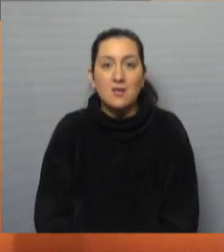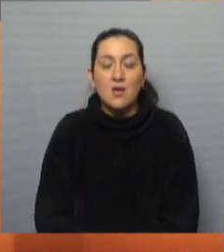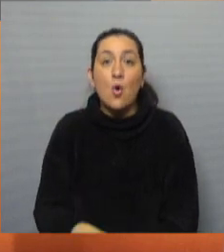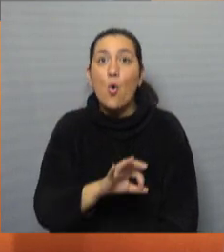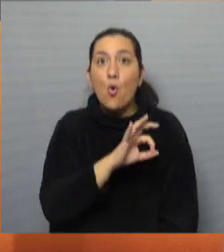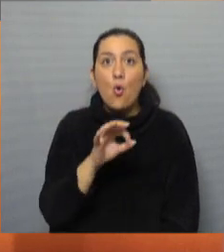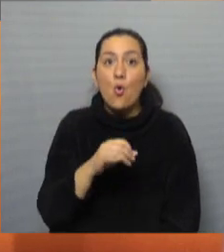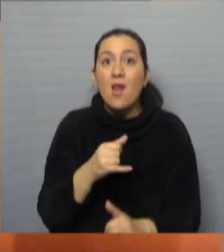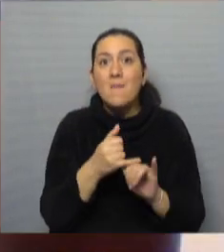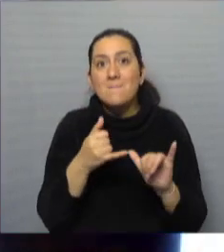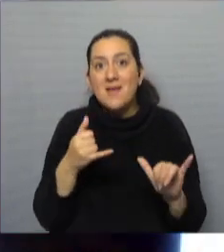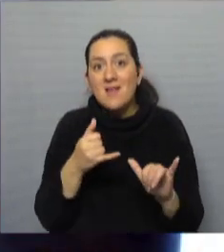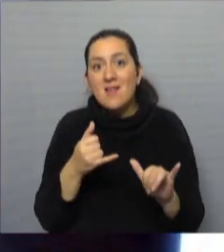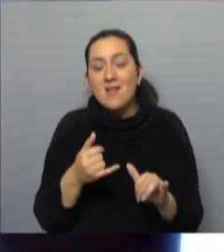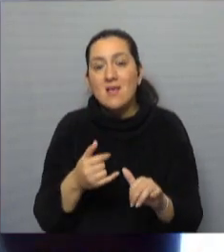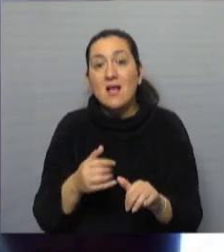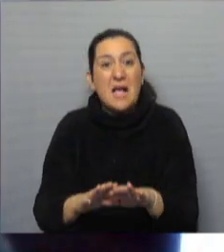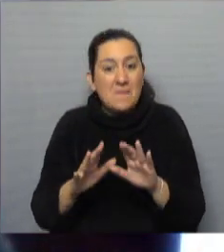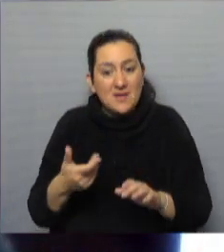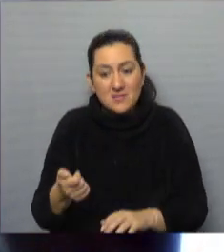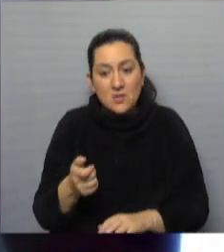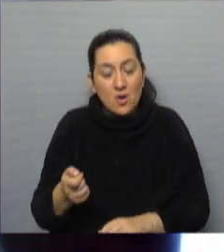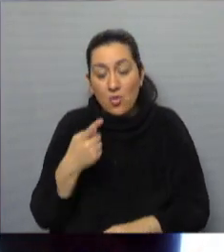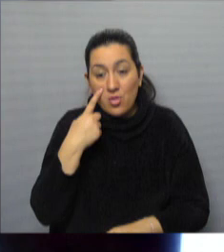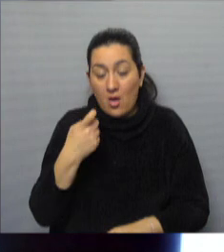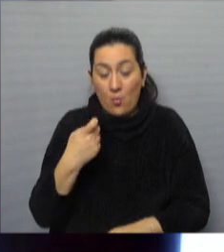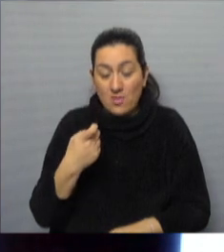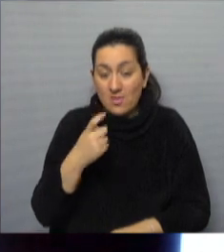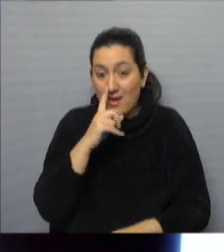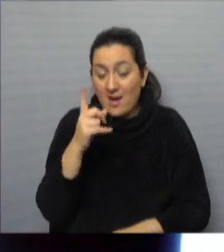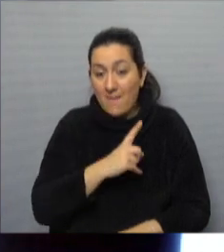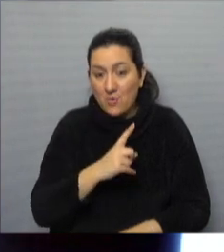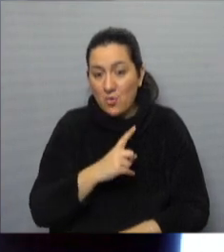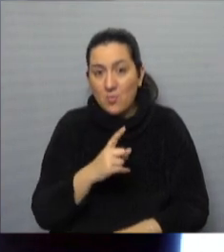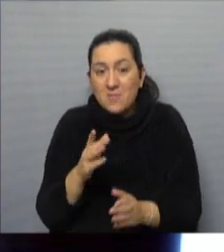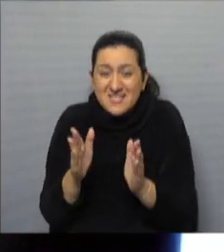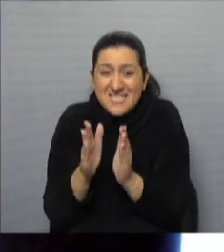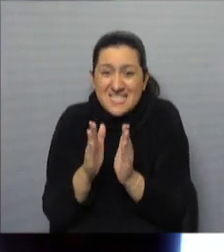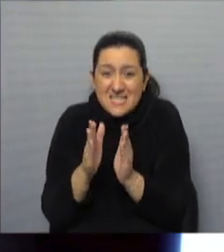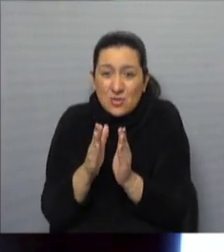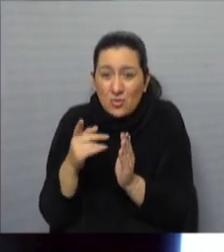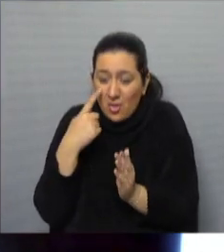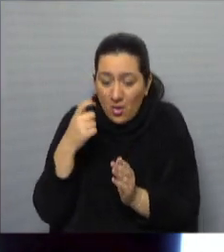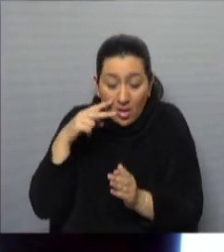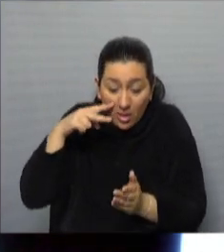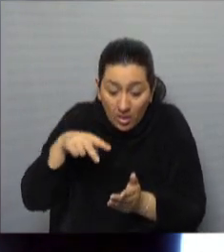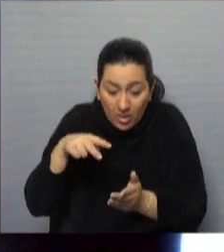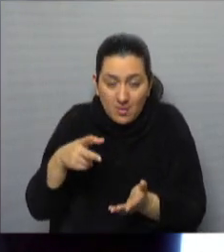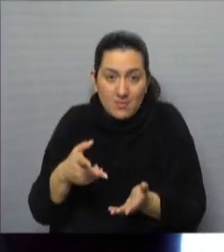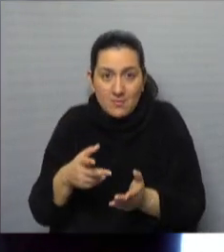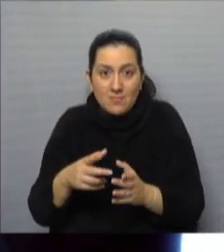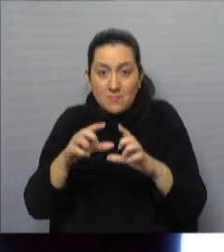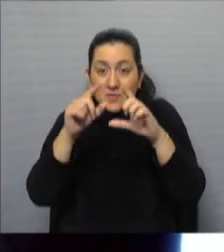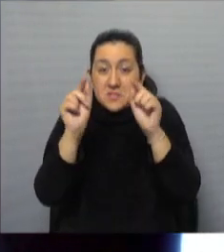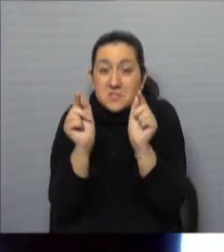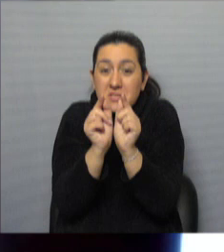tan inmediato no es tan visible en el en el celular con una cuestión de espacio no esté de pantalla de tamaño